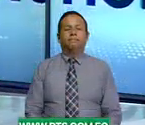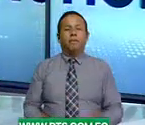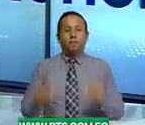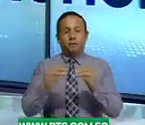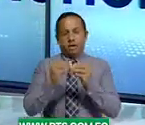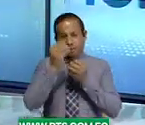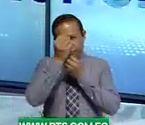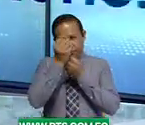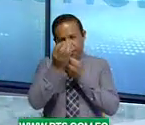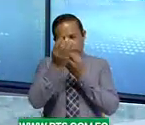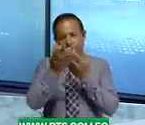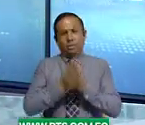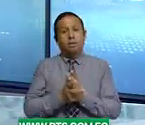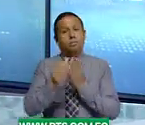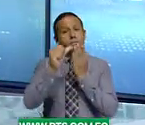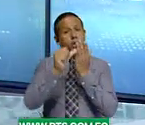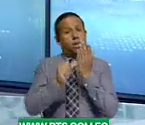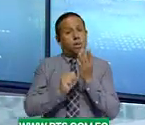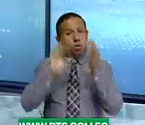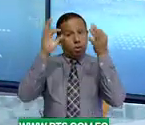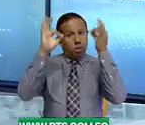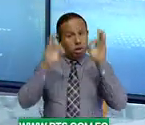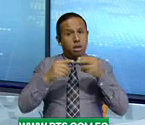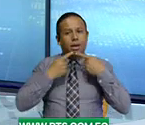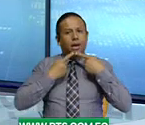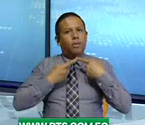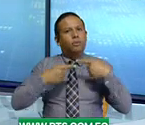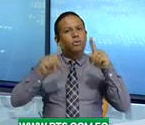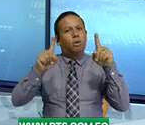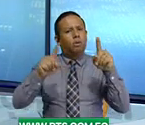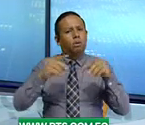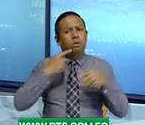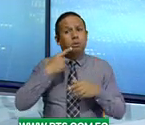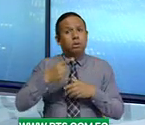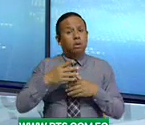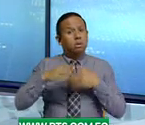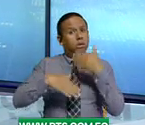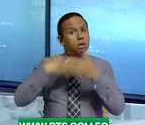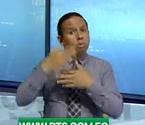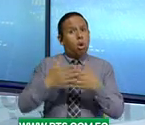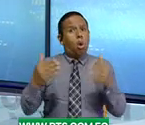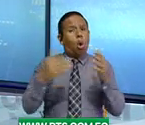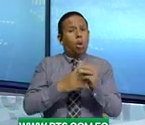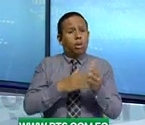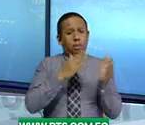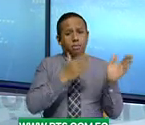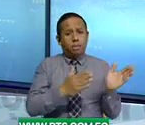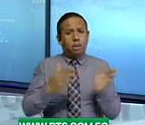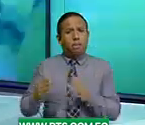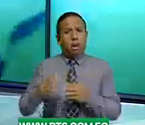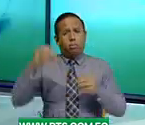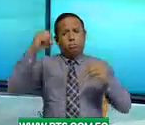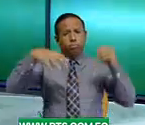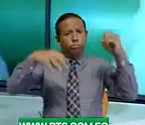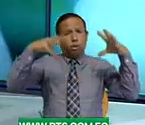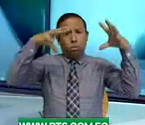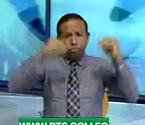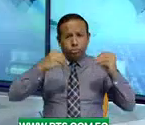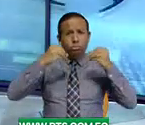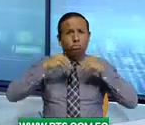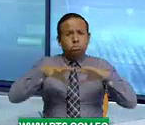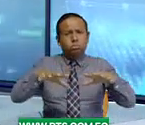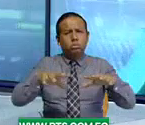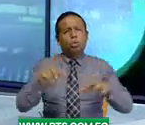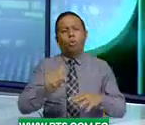Más información. El Ministerio de Energía anunció que ya no habrá más apagones en el país tras la evaluación del último estiaje